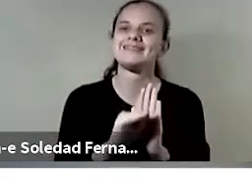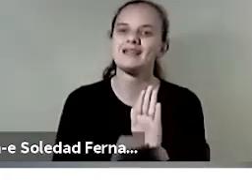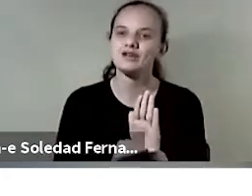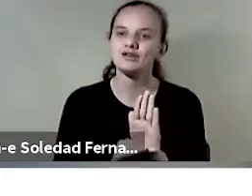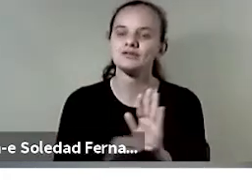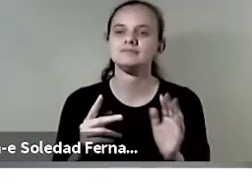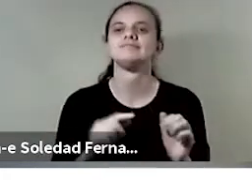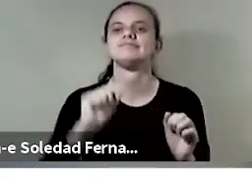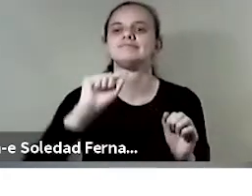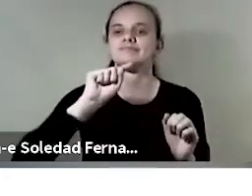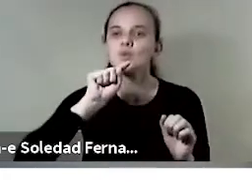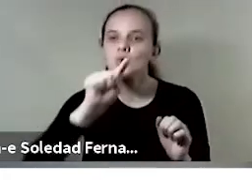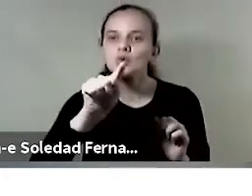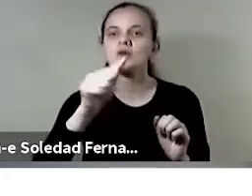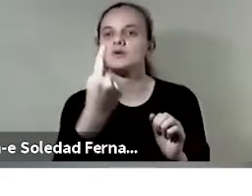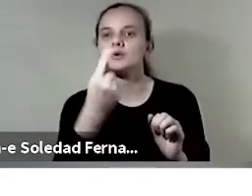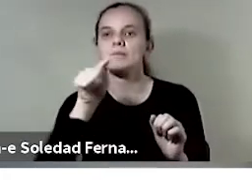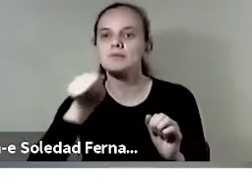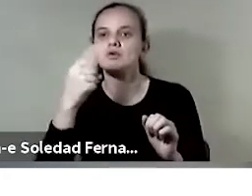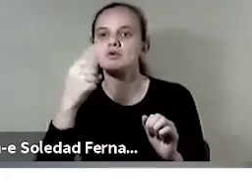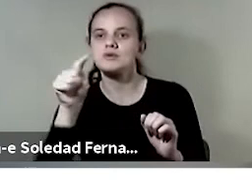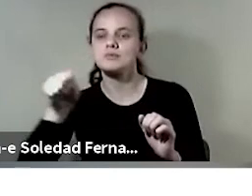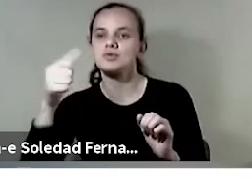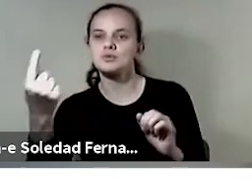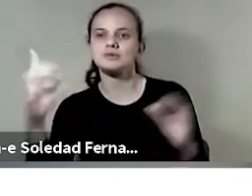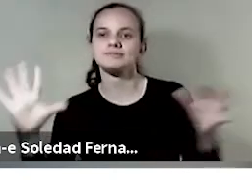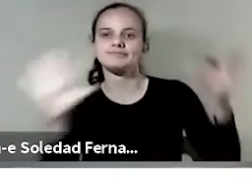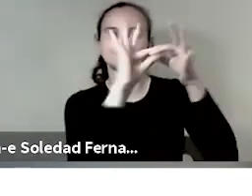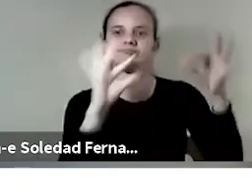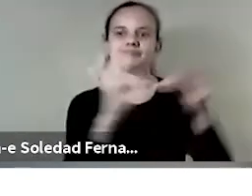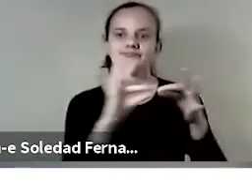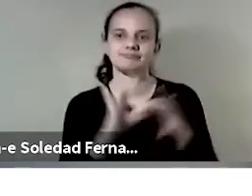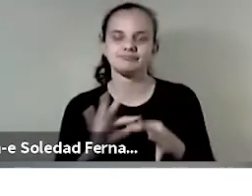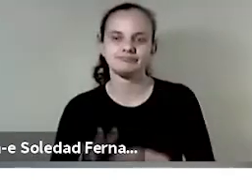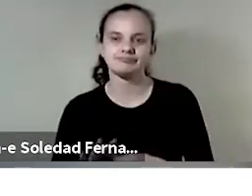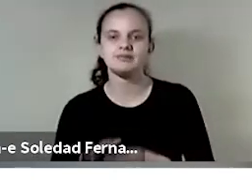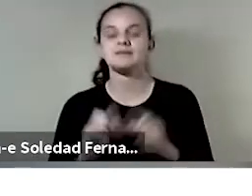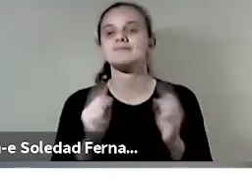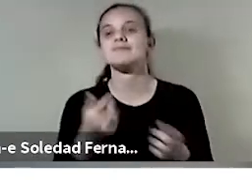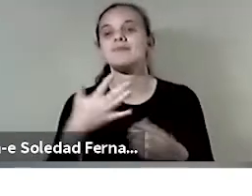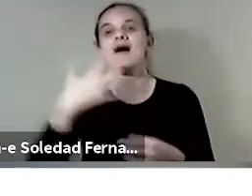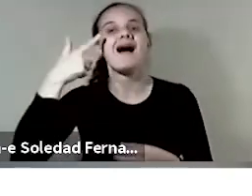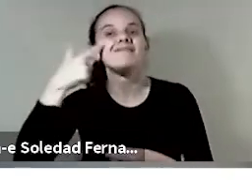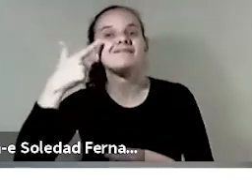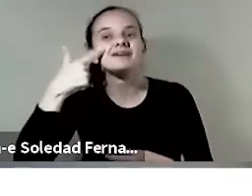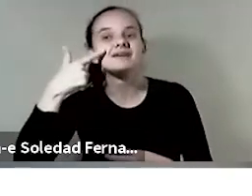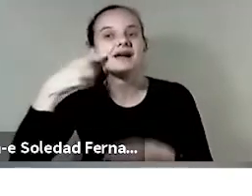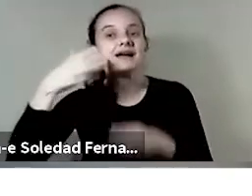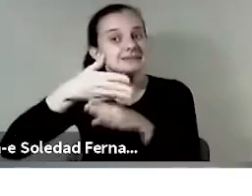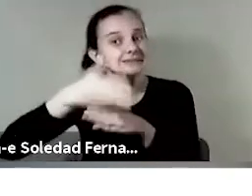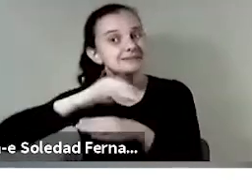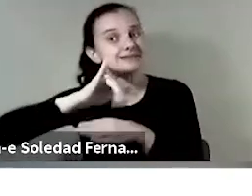alternativo. Y el tercer número que encuentran es el criterio. Entonces, 1.1.1 es el criterio que vamos a